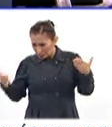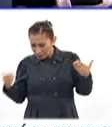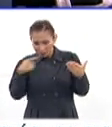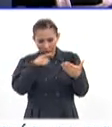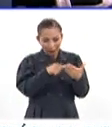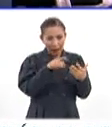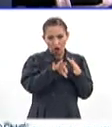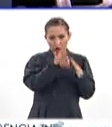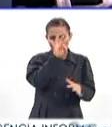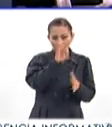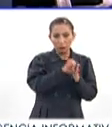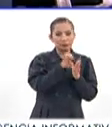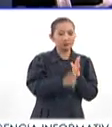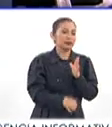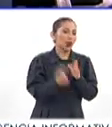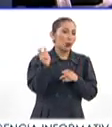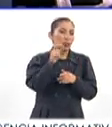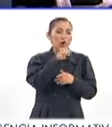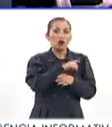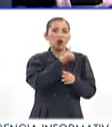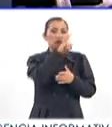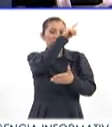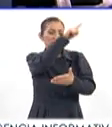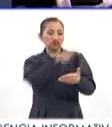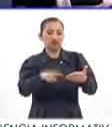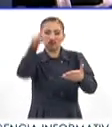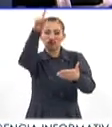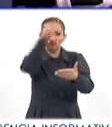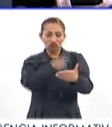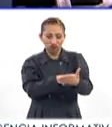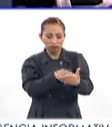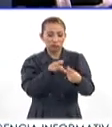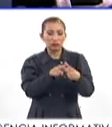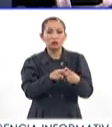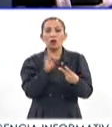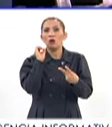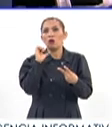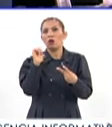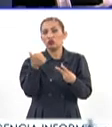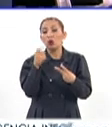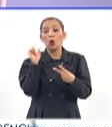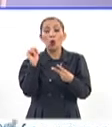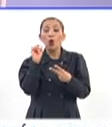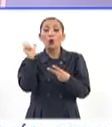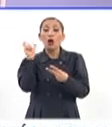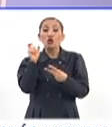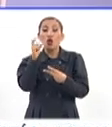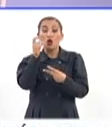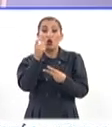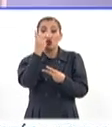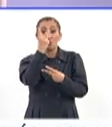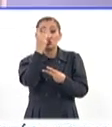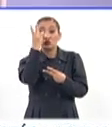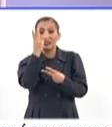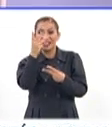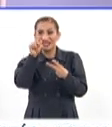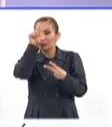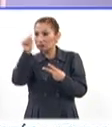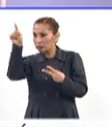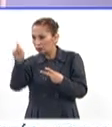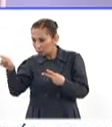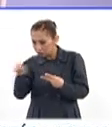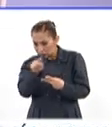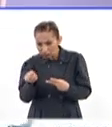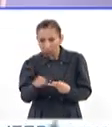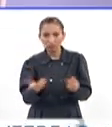que encontramos, pues cuando tachan de manera general la boleta, cuando tachan más de dos